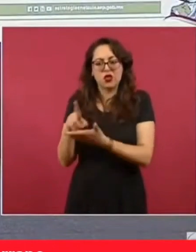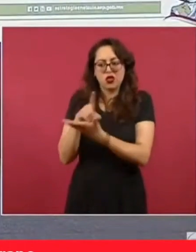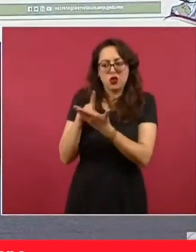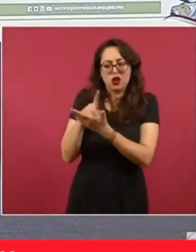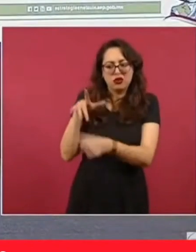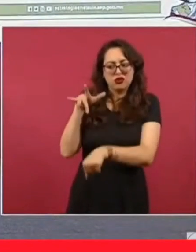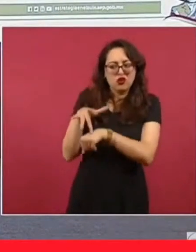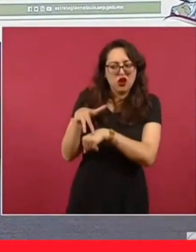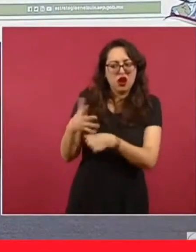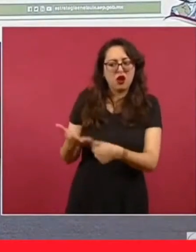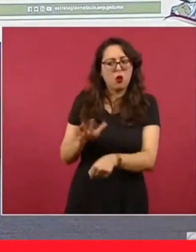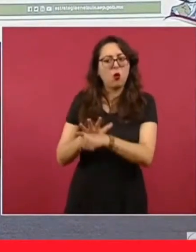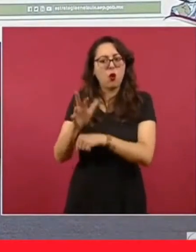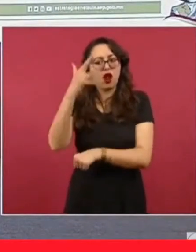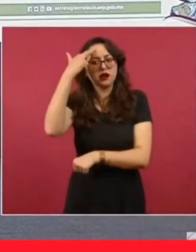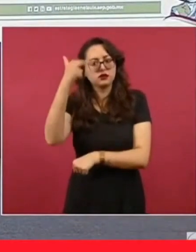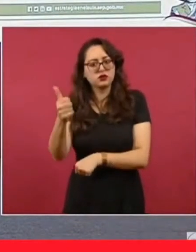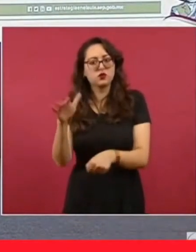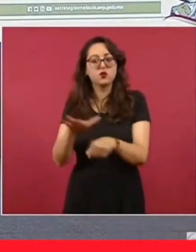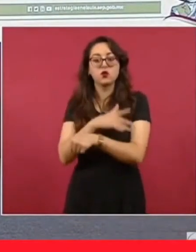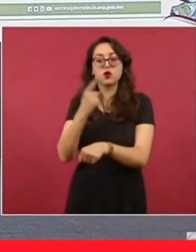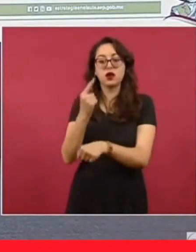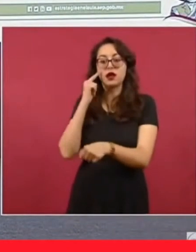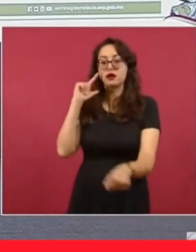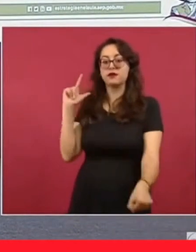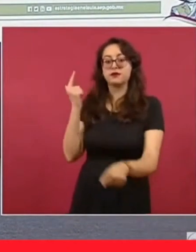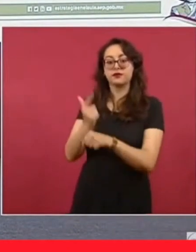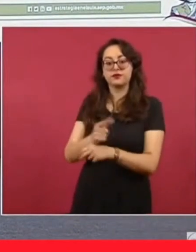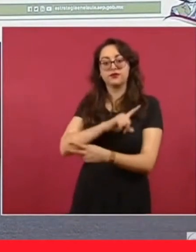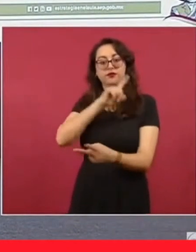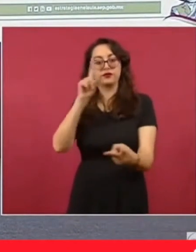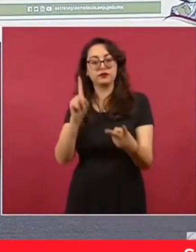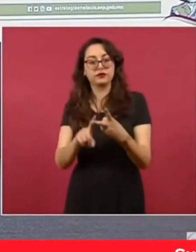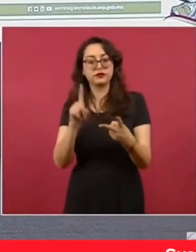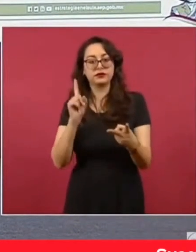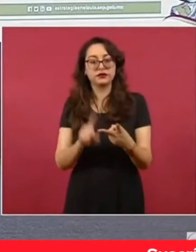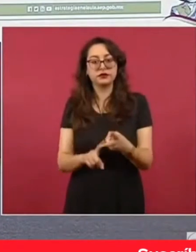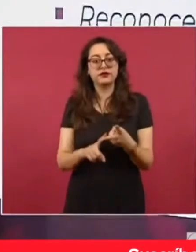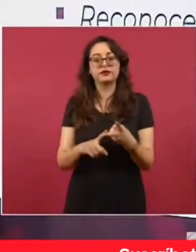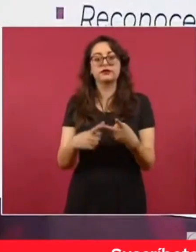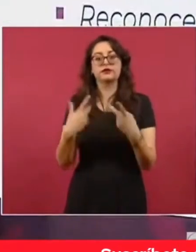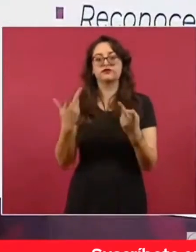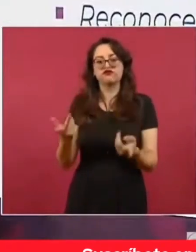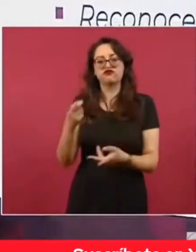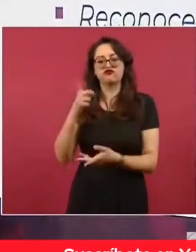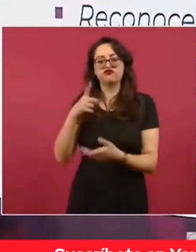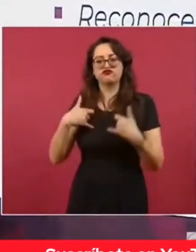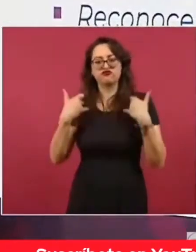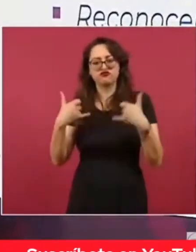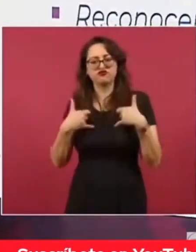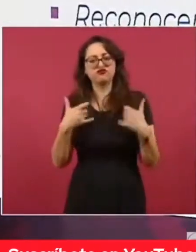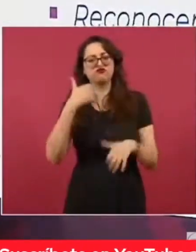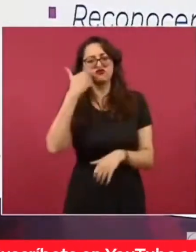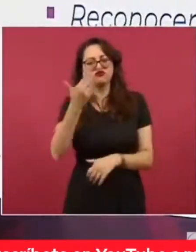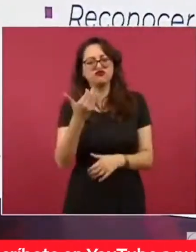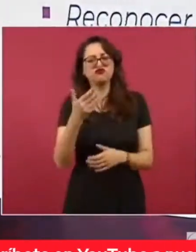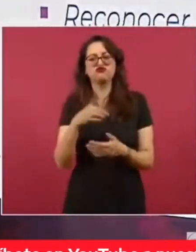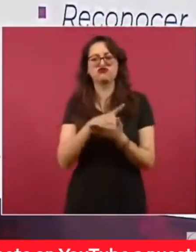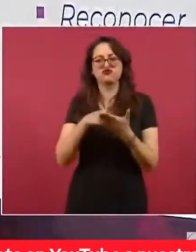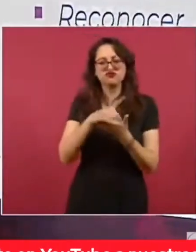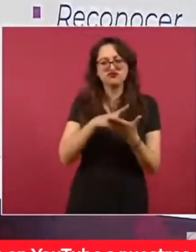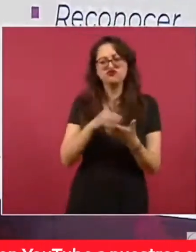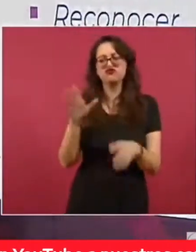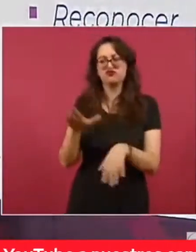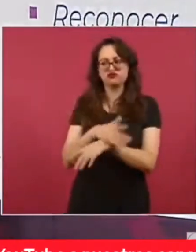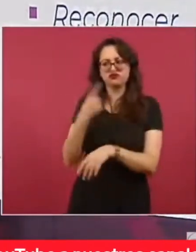A lo importante de decir no, aprender a decir no a las drogas, reconocer las señales